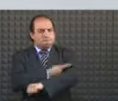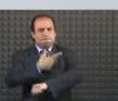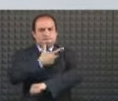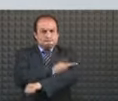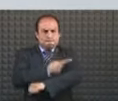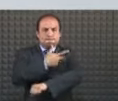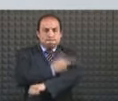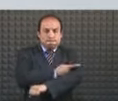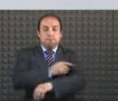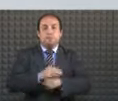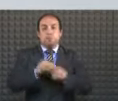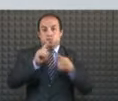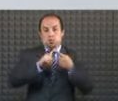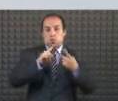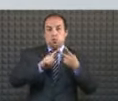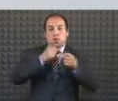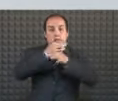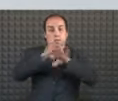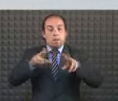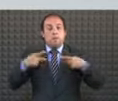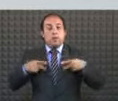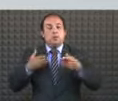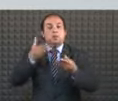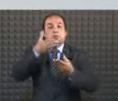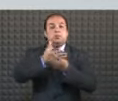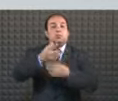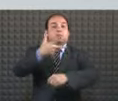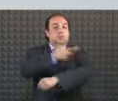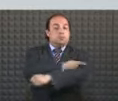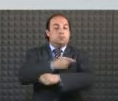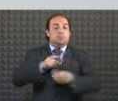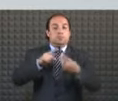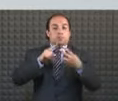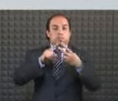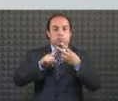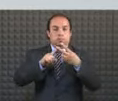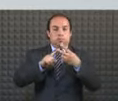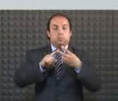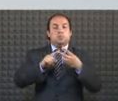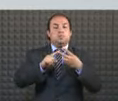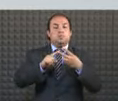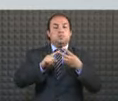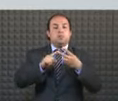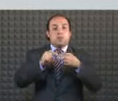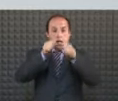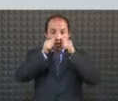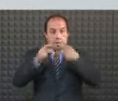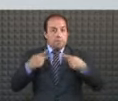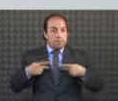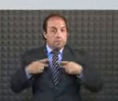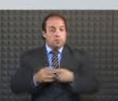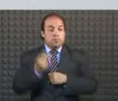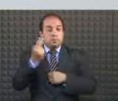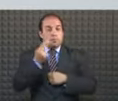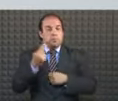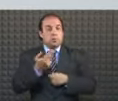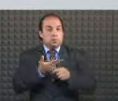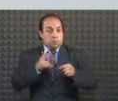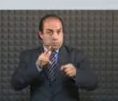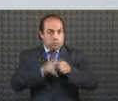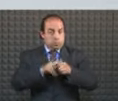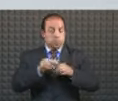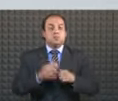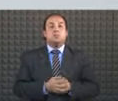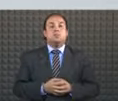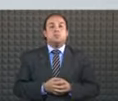número 1, difundir para que la gente vaya a vacunarse. Número 2, pues estar atendiendo a las personas que necesitan hospitalización